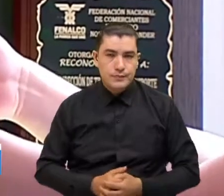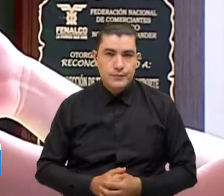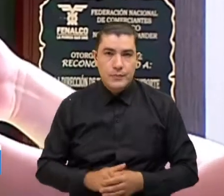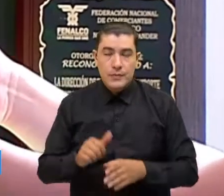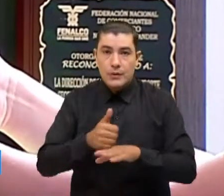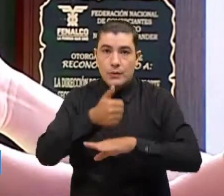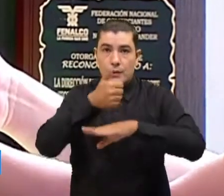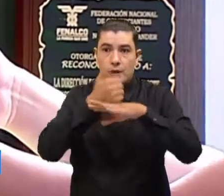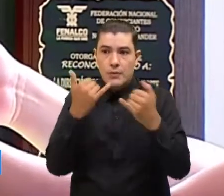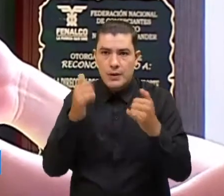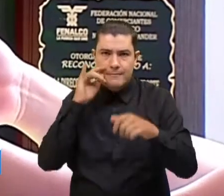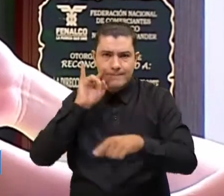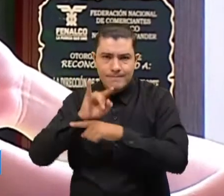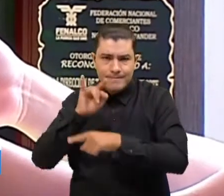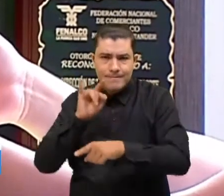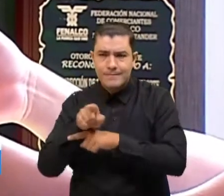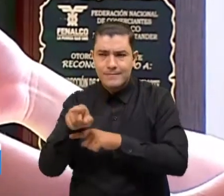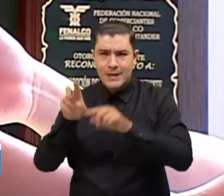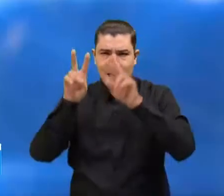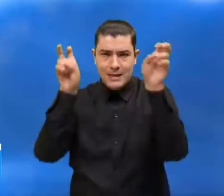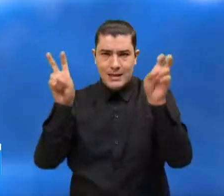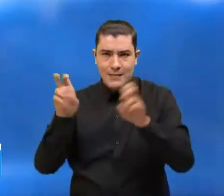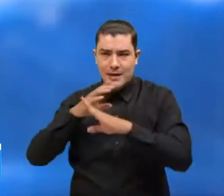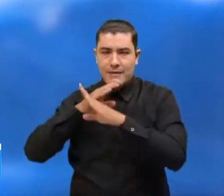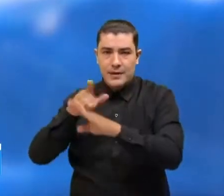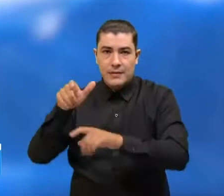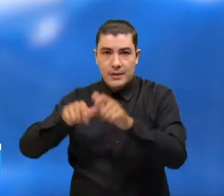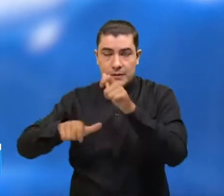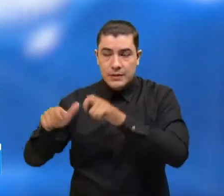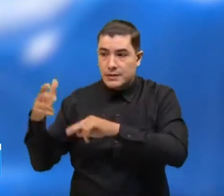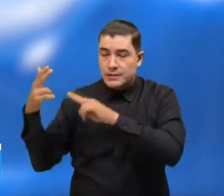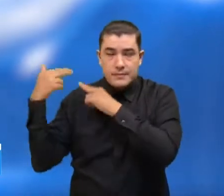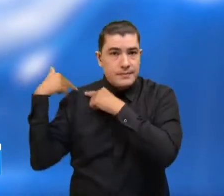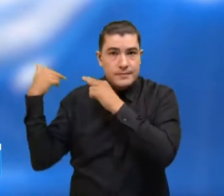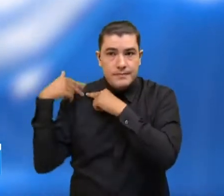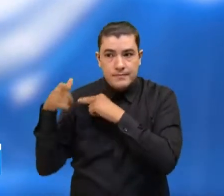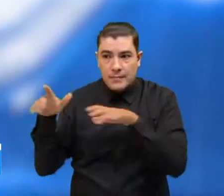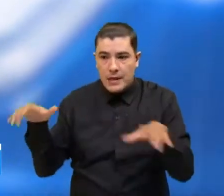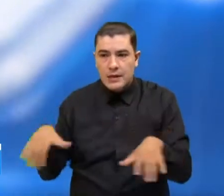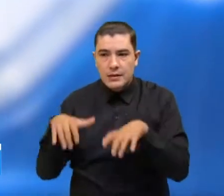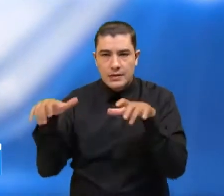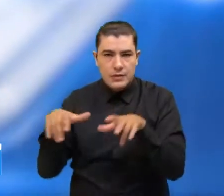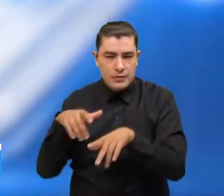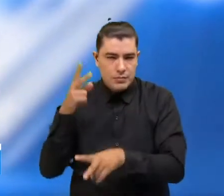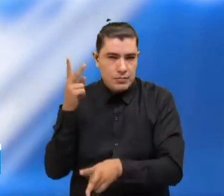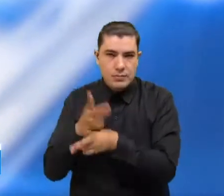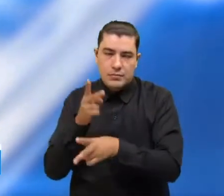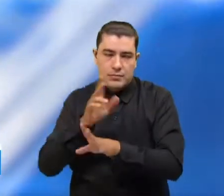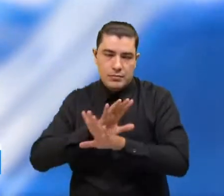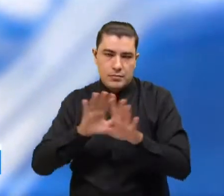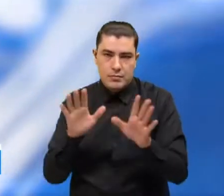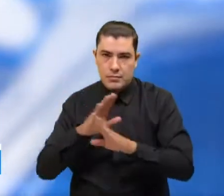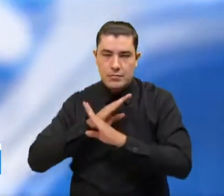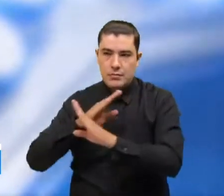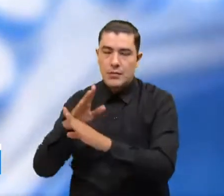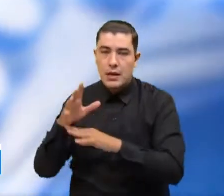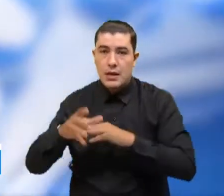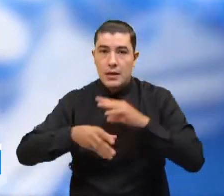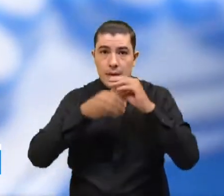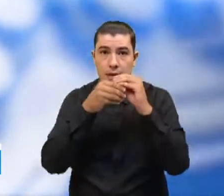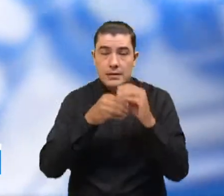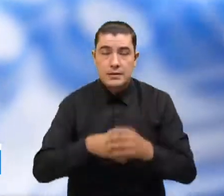contra el tema de estas personas que de manera irresponsable realizan maniobras peligrosas adicional esto no sólo